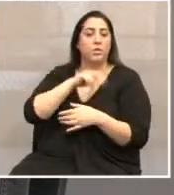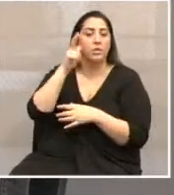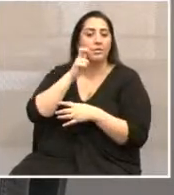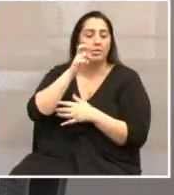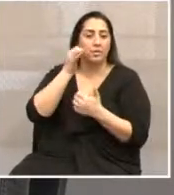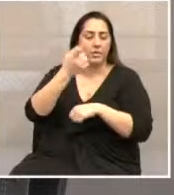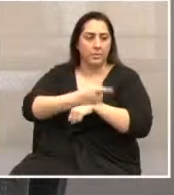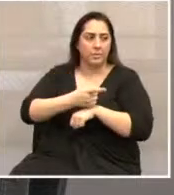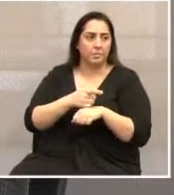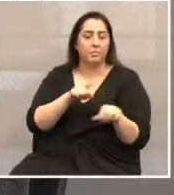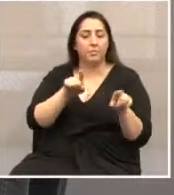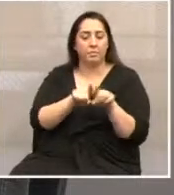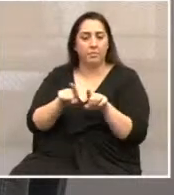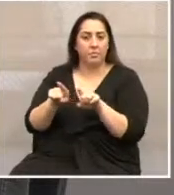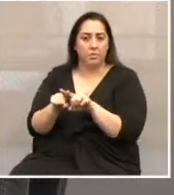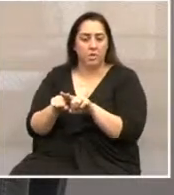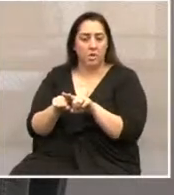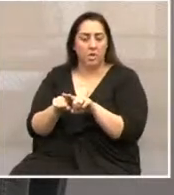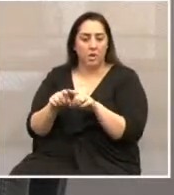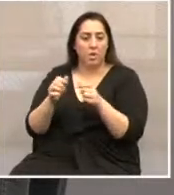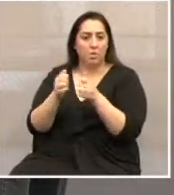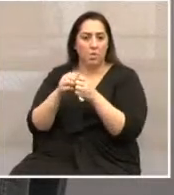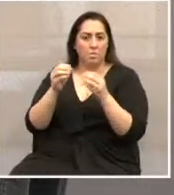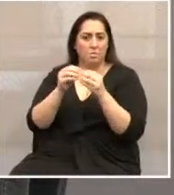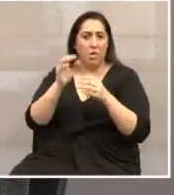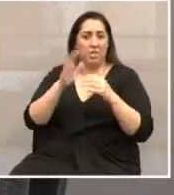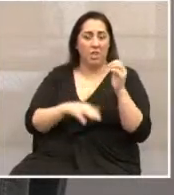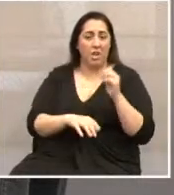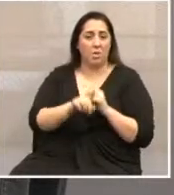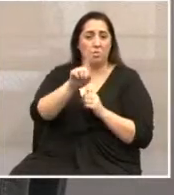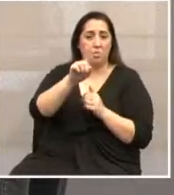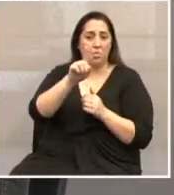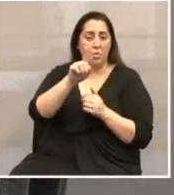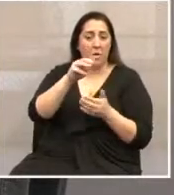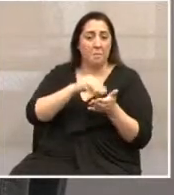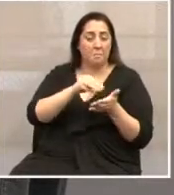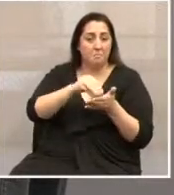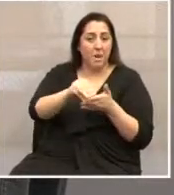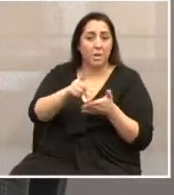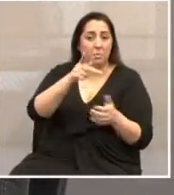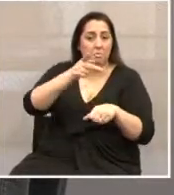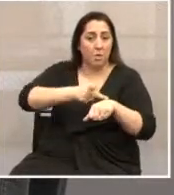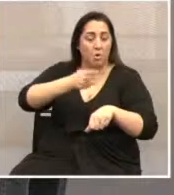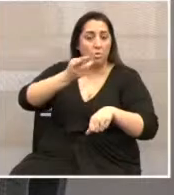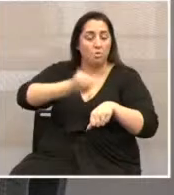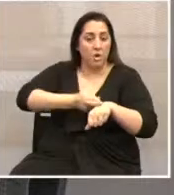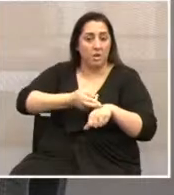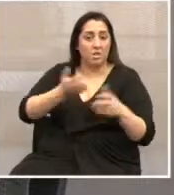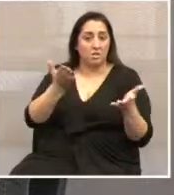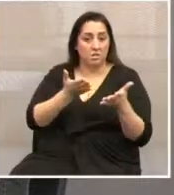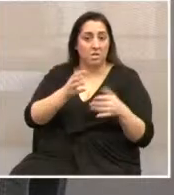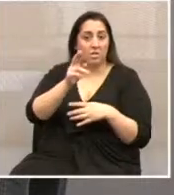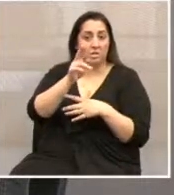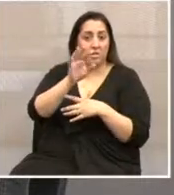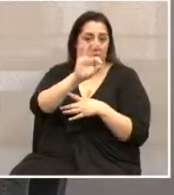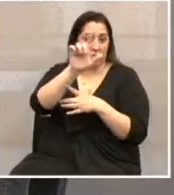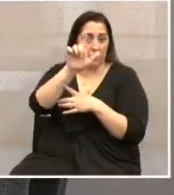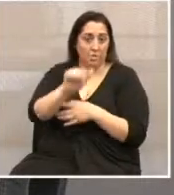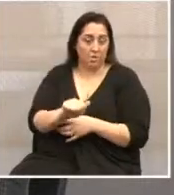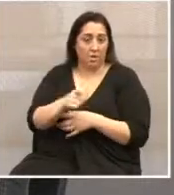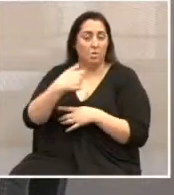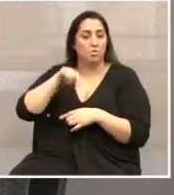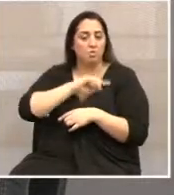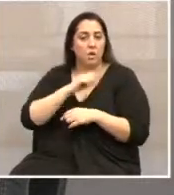Y con más de 1 millón de puertorriqueños en la Florida, nosotros estamos en el lado de hispanos aquí